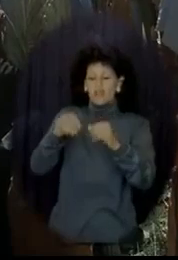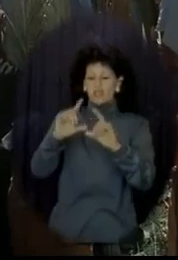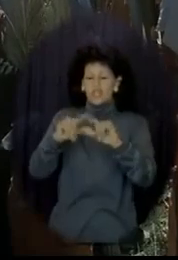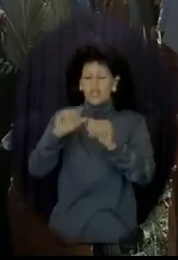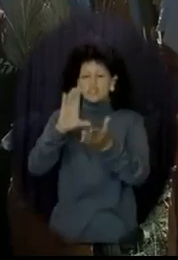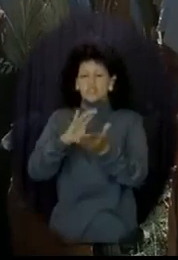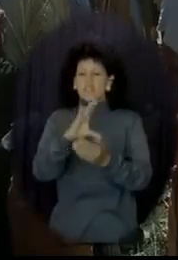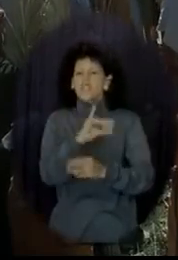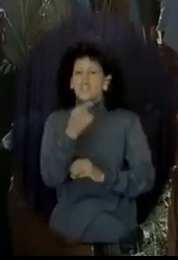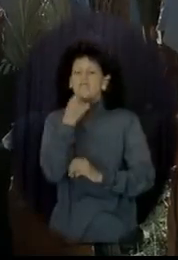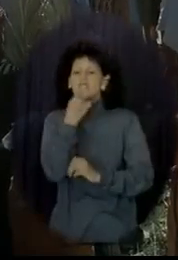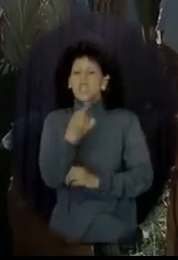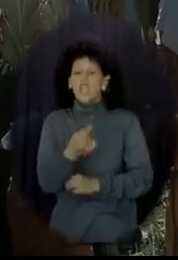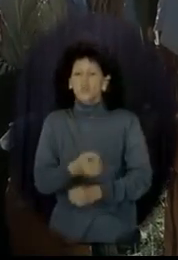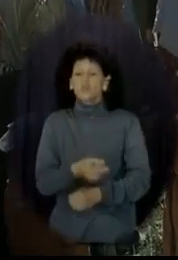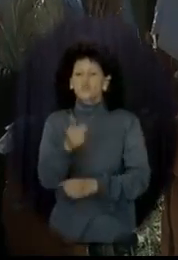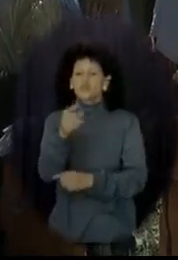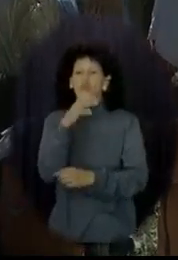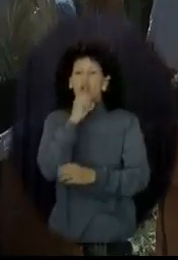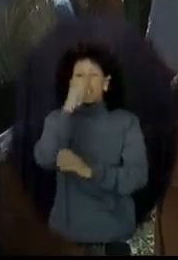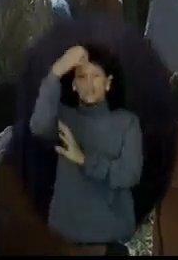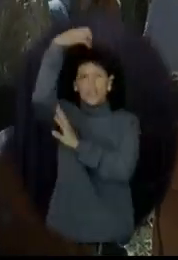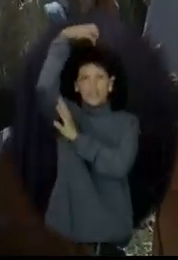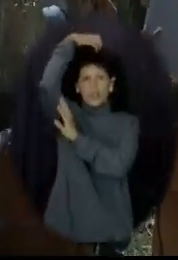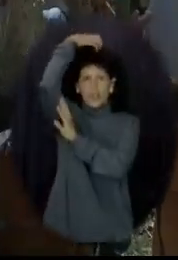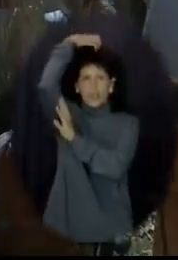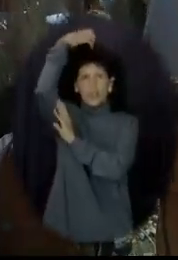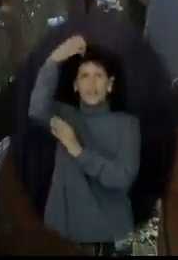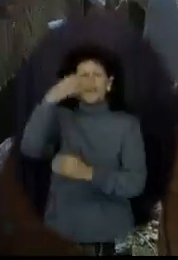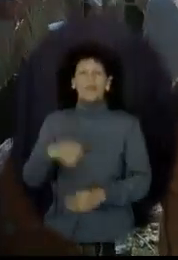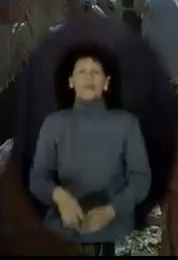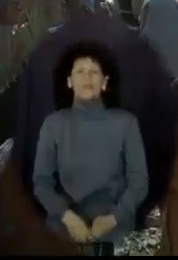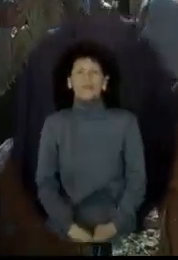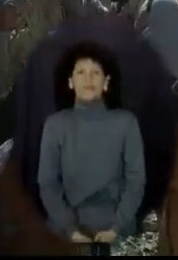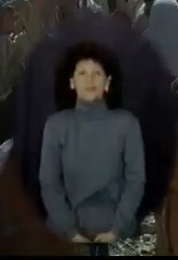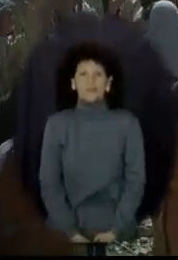su venida y lo proclamaron su rey.